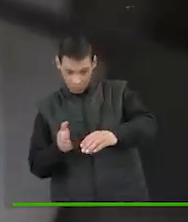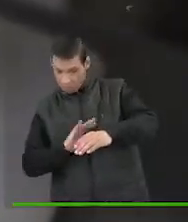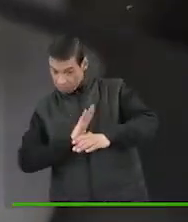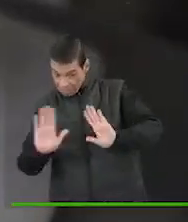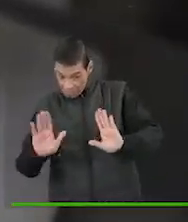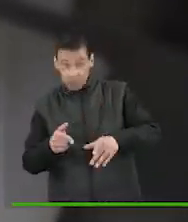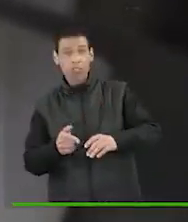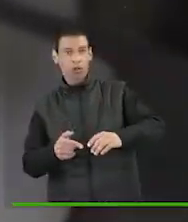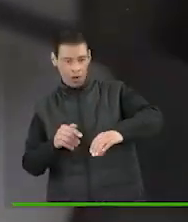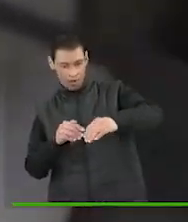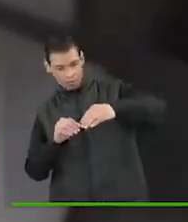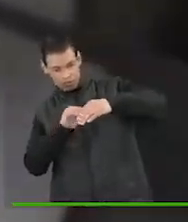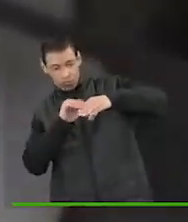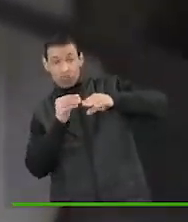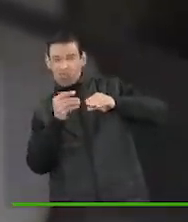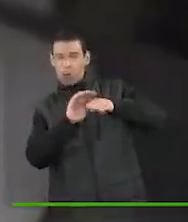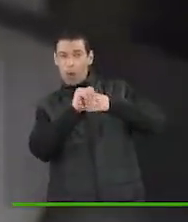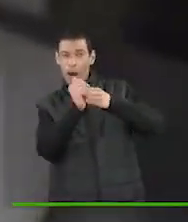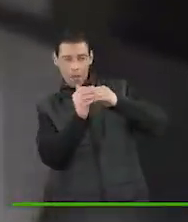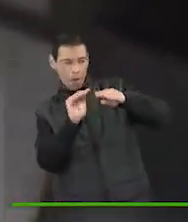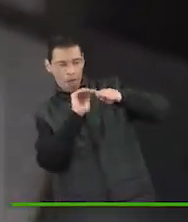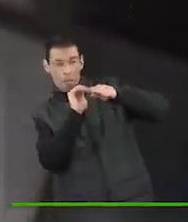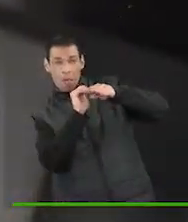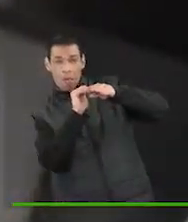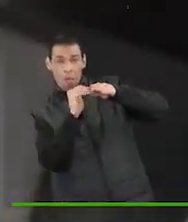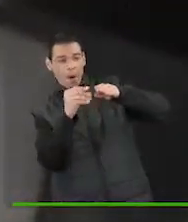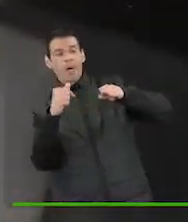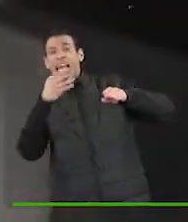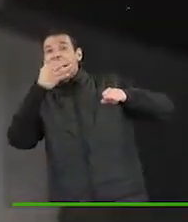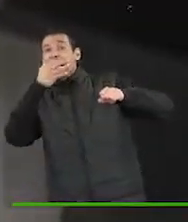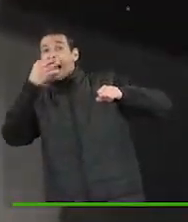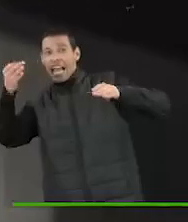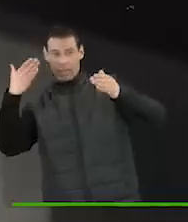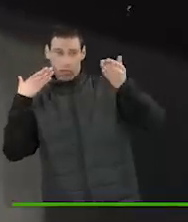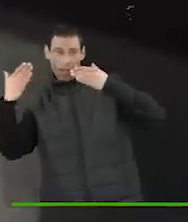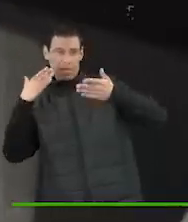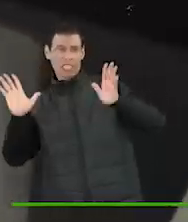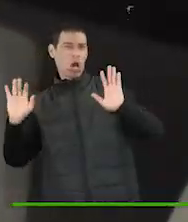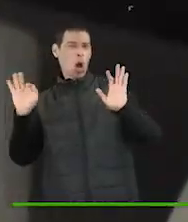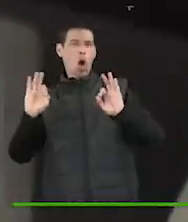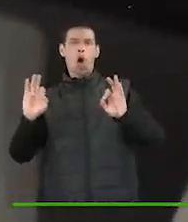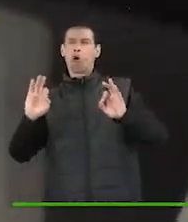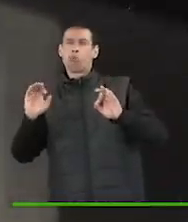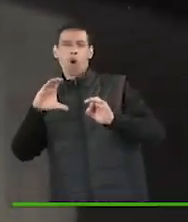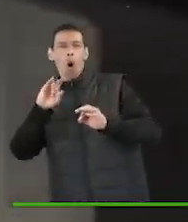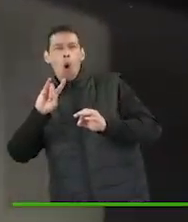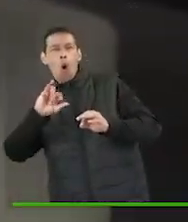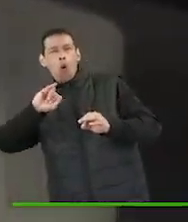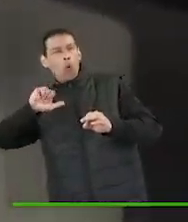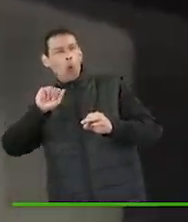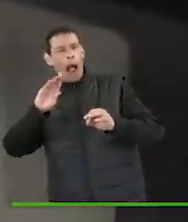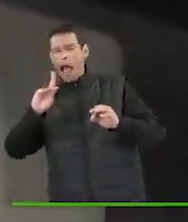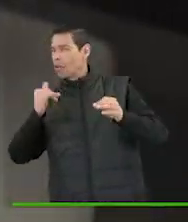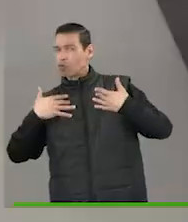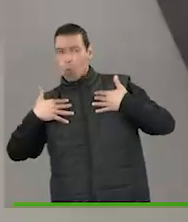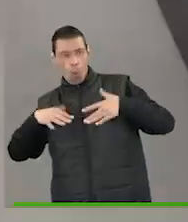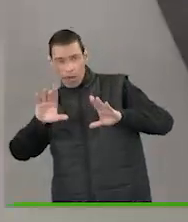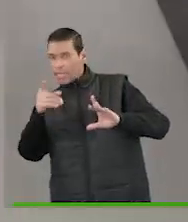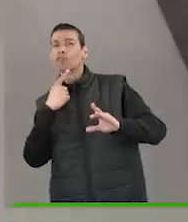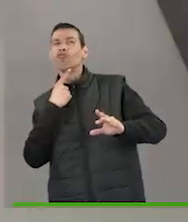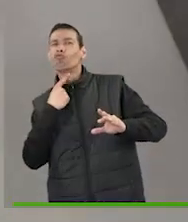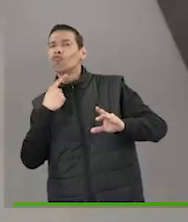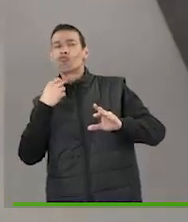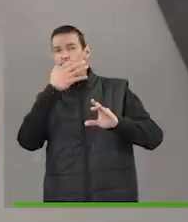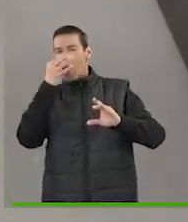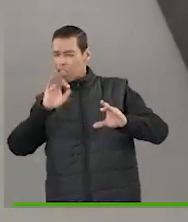la arepa vamos a utilizar el queso campesino pero pueden utilizar cuajada queso feta el que le gusta esta doble crema vamos